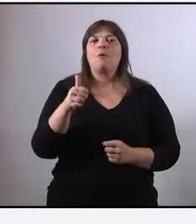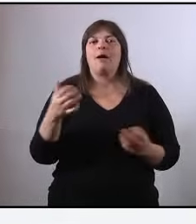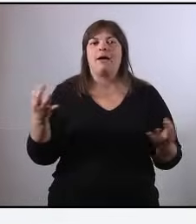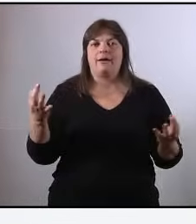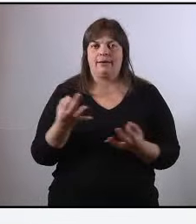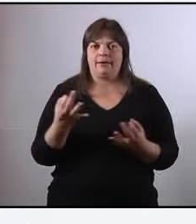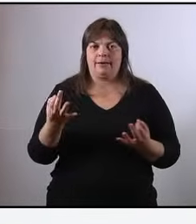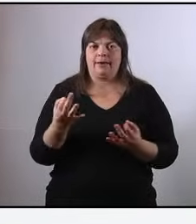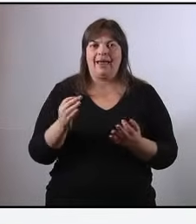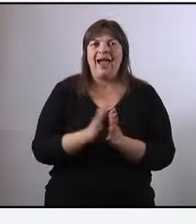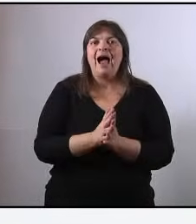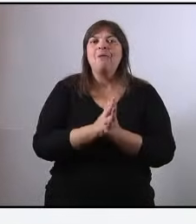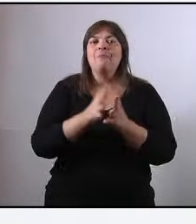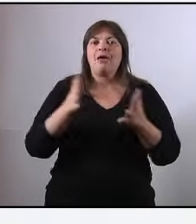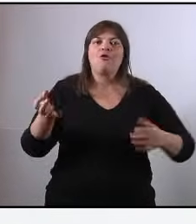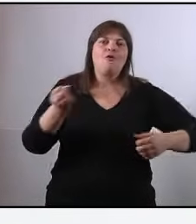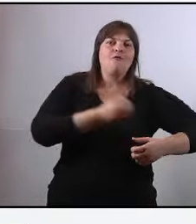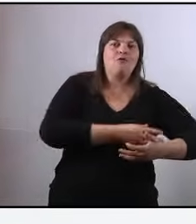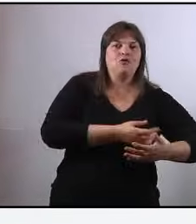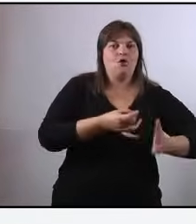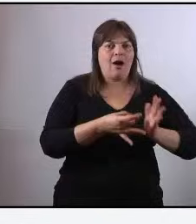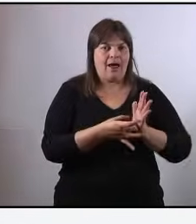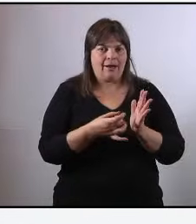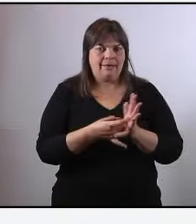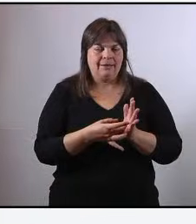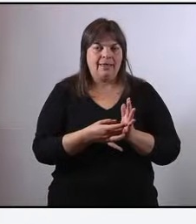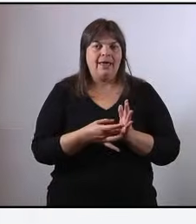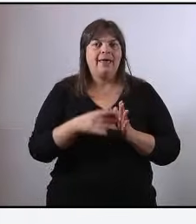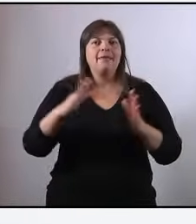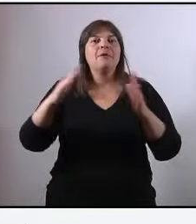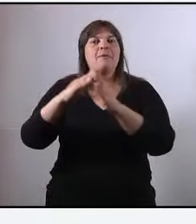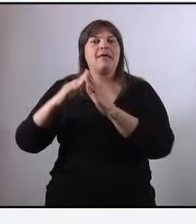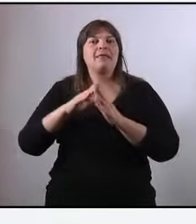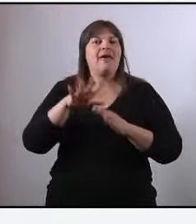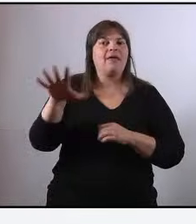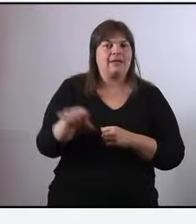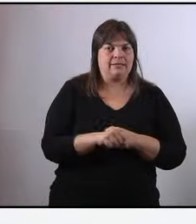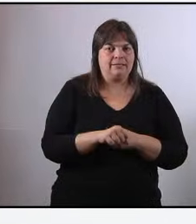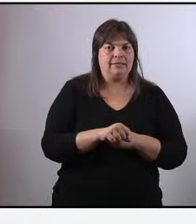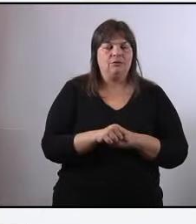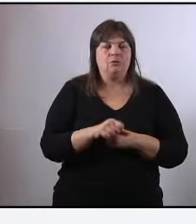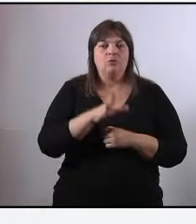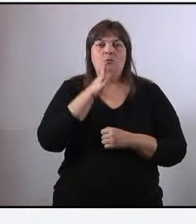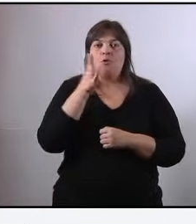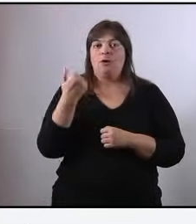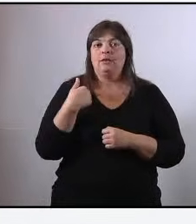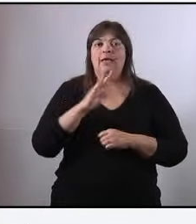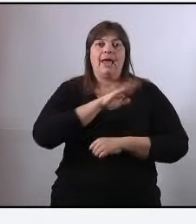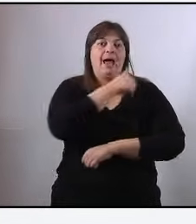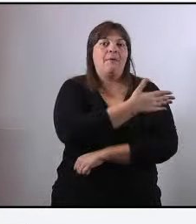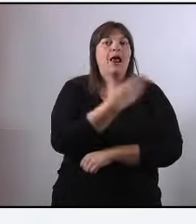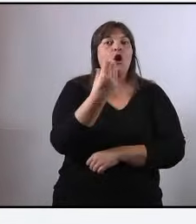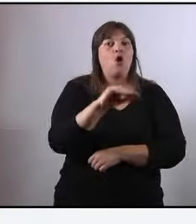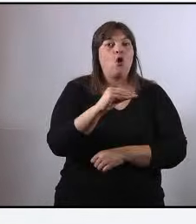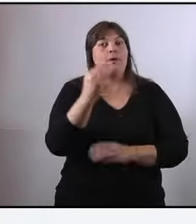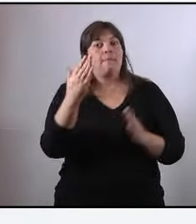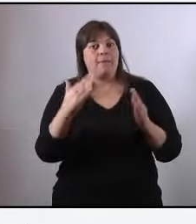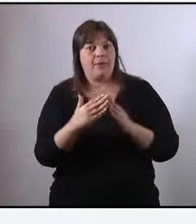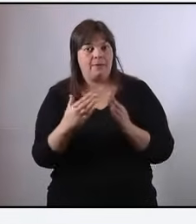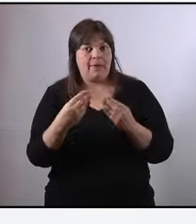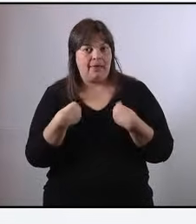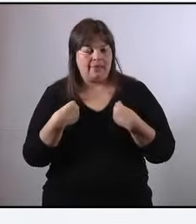nueva ampliación del Fondo de Garantía de Adquisición de Vivienda, el conocido como Aval Joven de Vivienda.